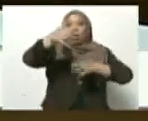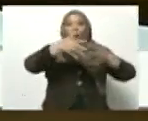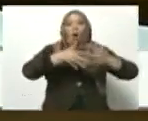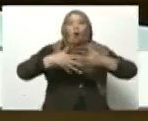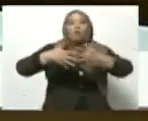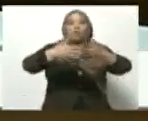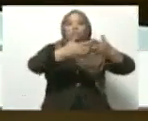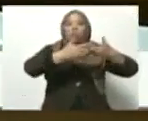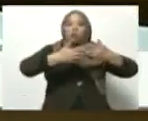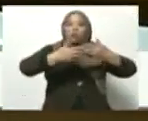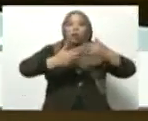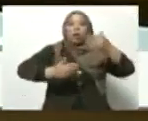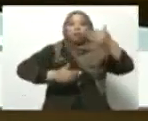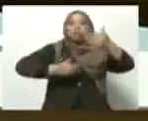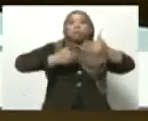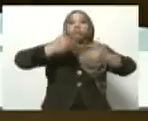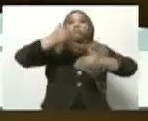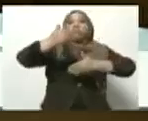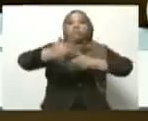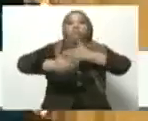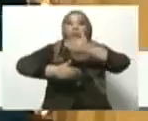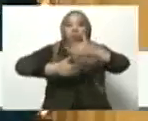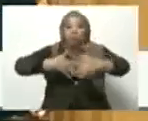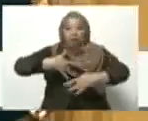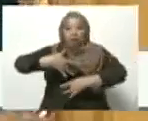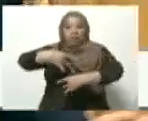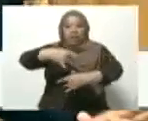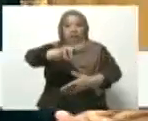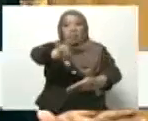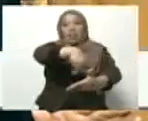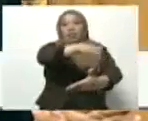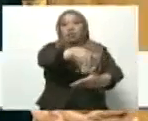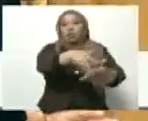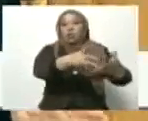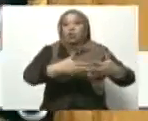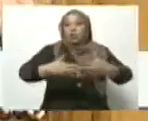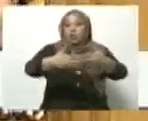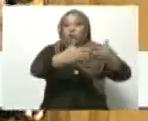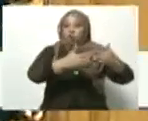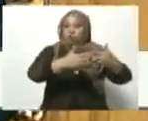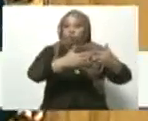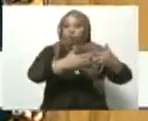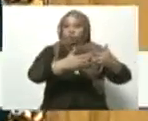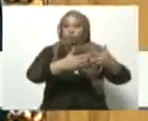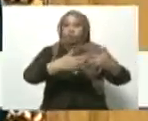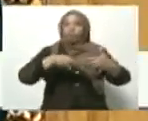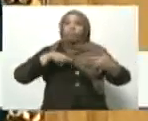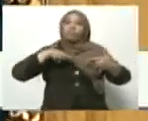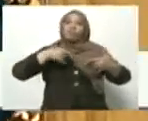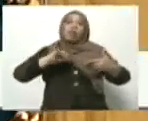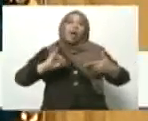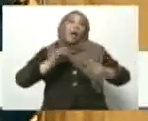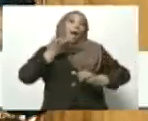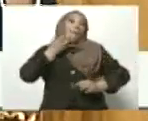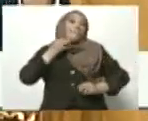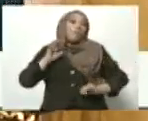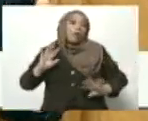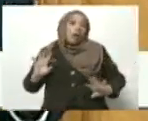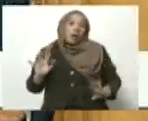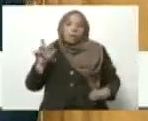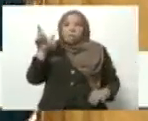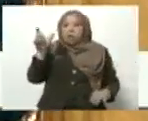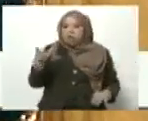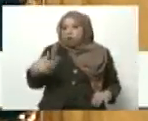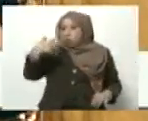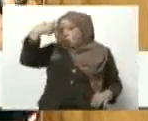Unidos para avanzar nuestros intereses nacionales. Ya está. Entonces, cuando dicen que si son personales